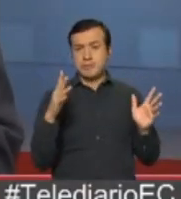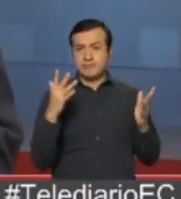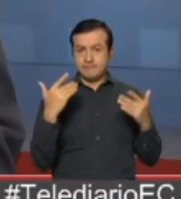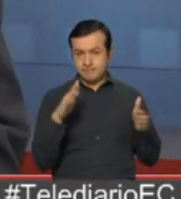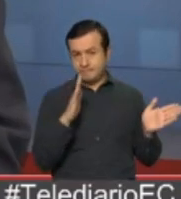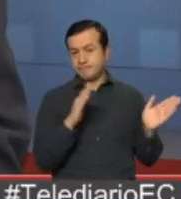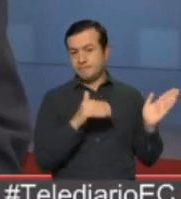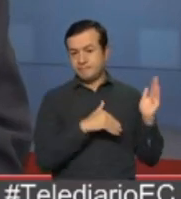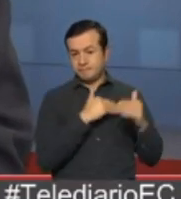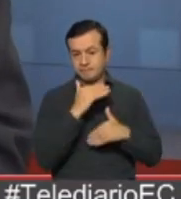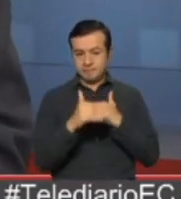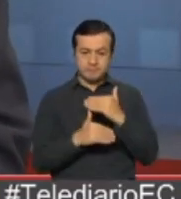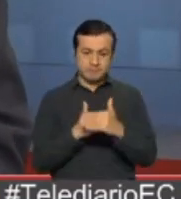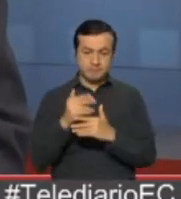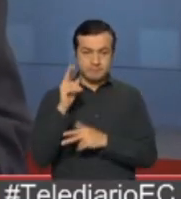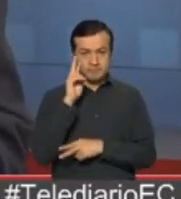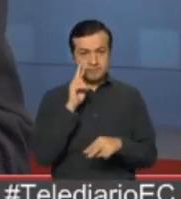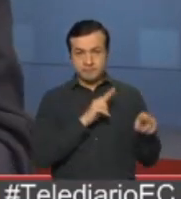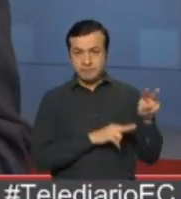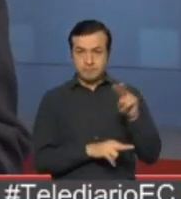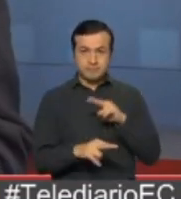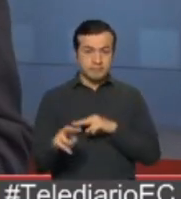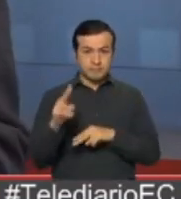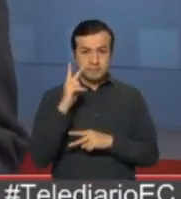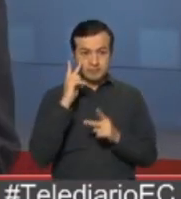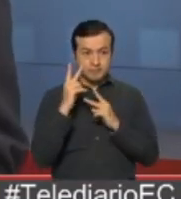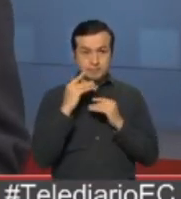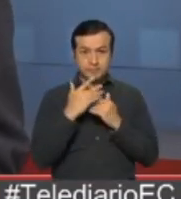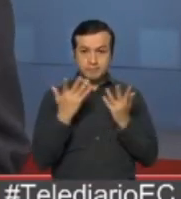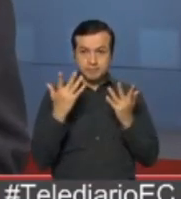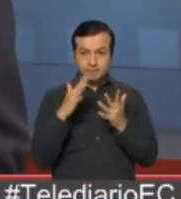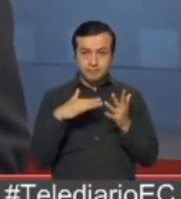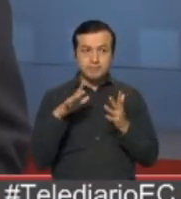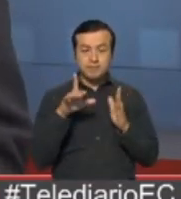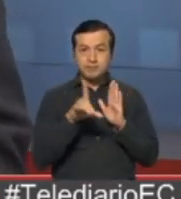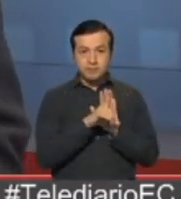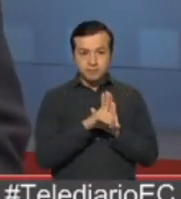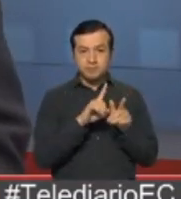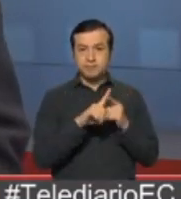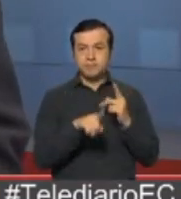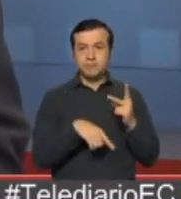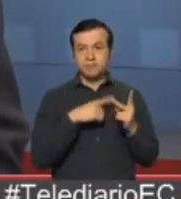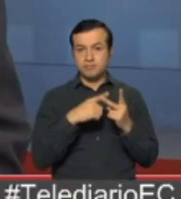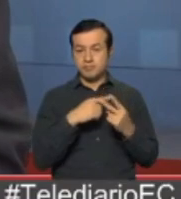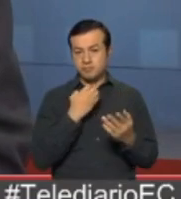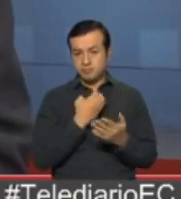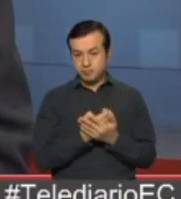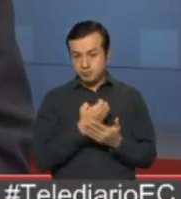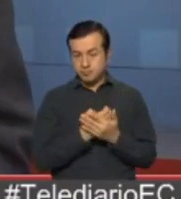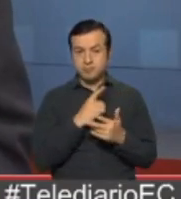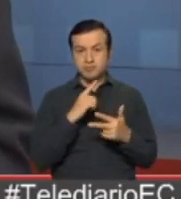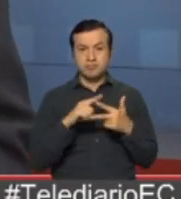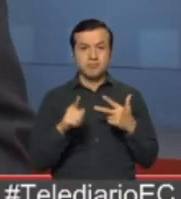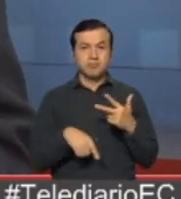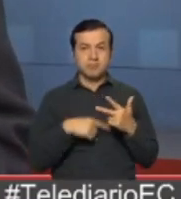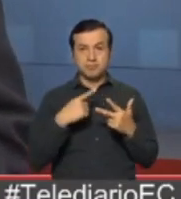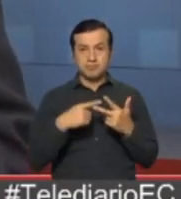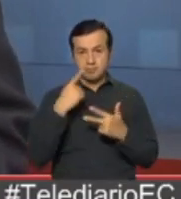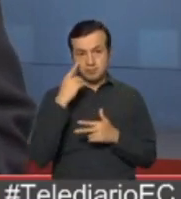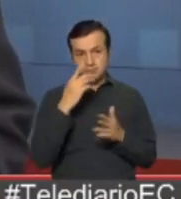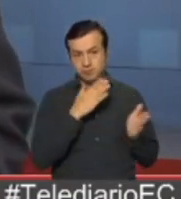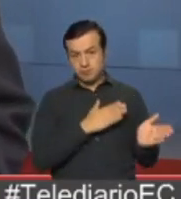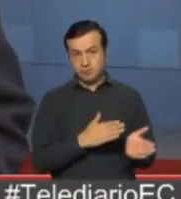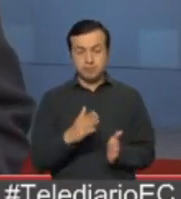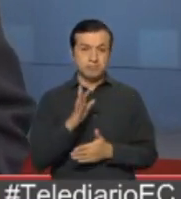en un proceso de estudios analizando la situación jurídica también la parte económica y por supuesto no está además